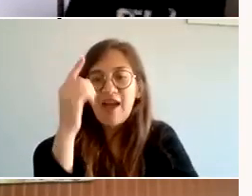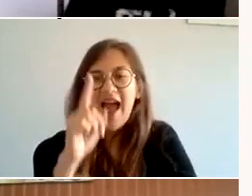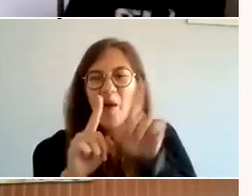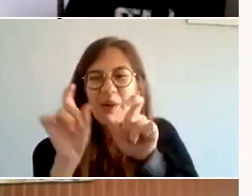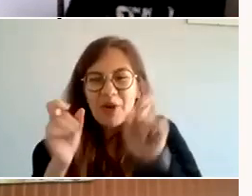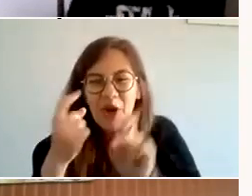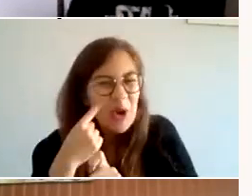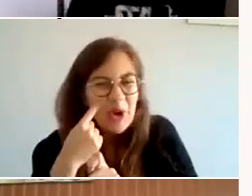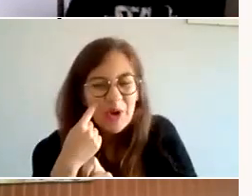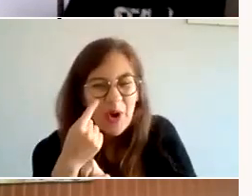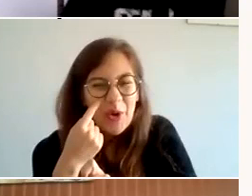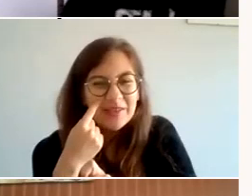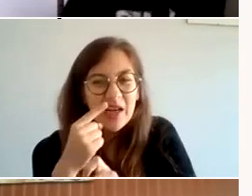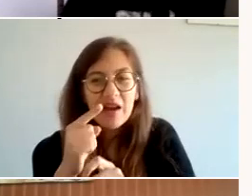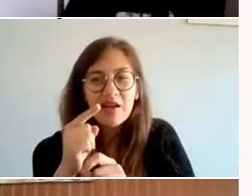justamente para cubrir estos problemas.